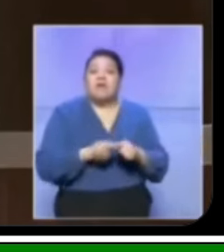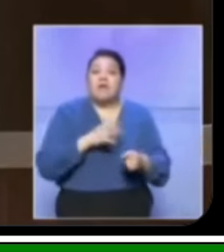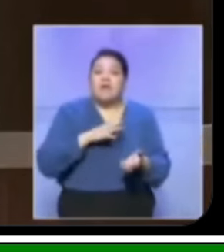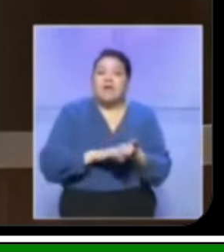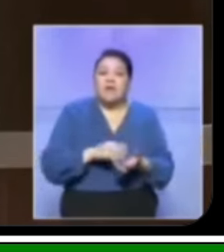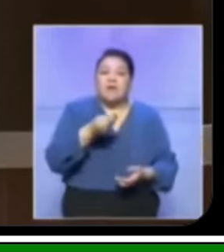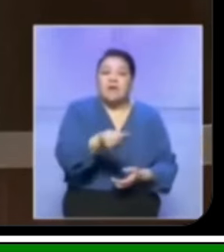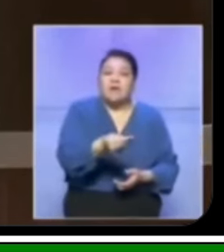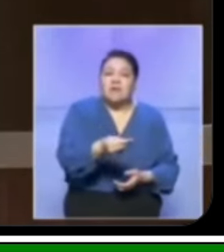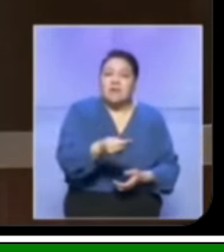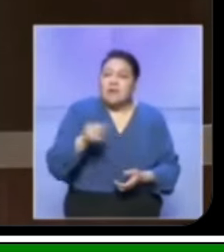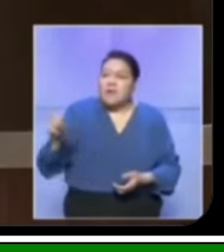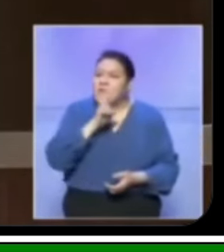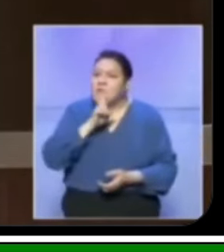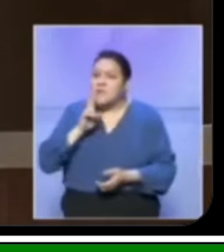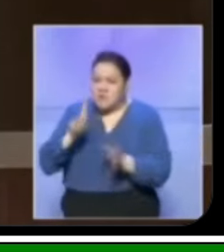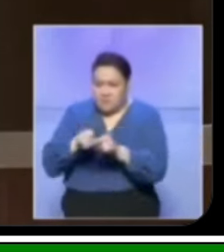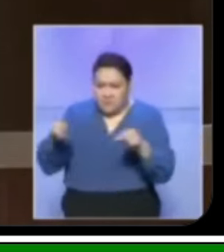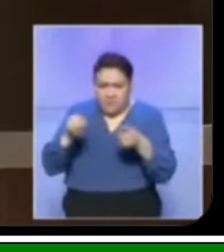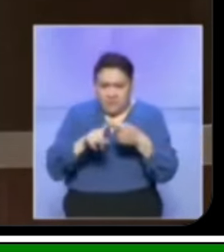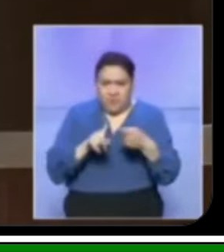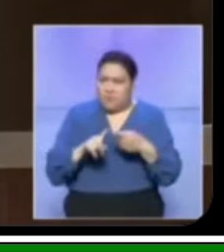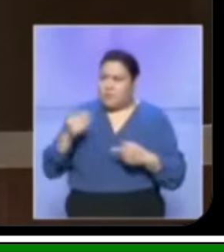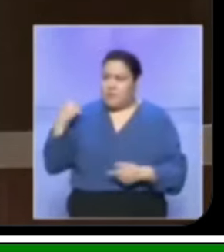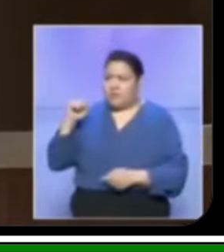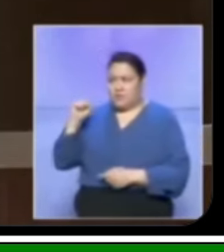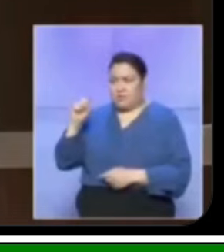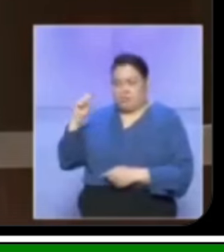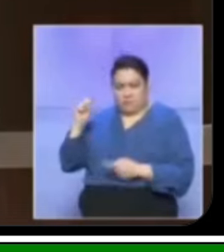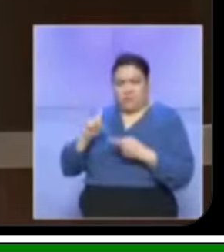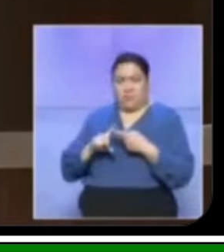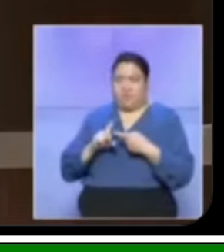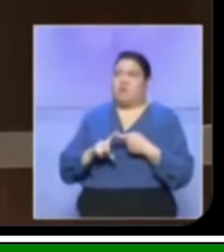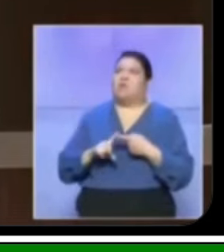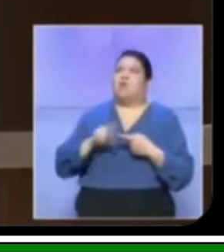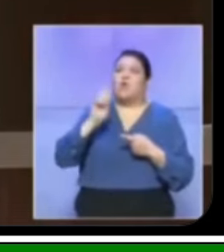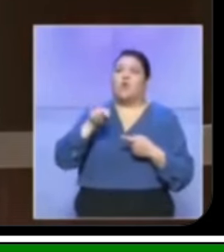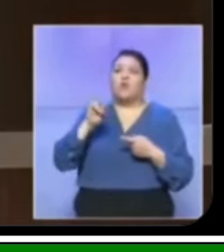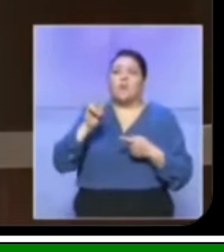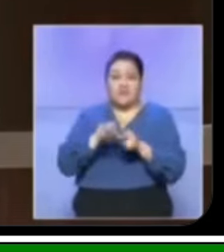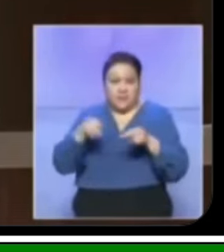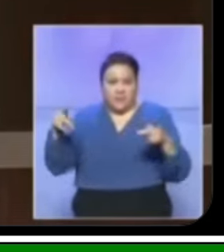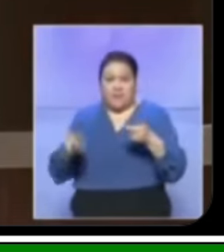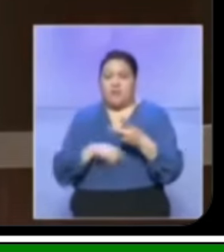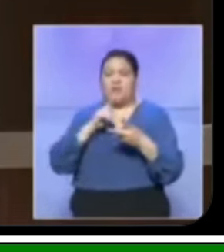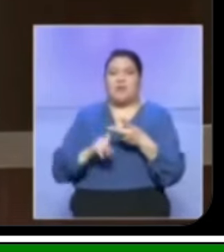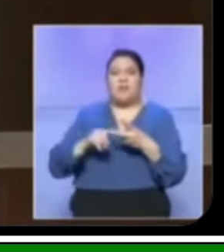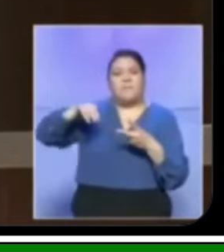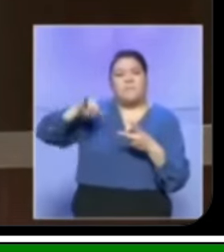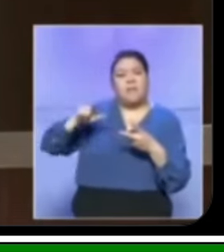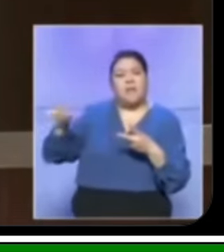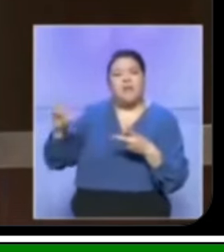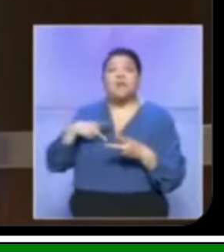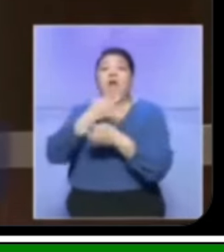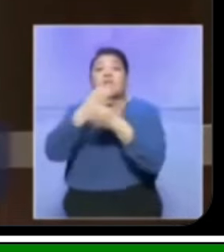Lo tuvieron 2 medios, el Universal desde el fin de semana, Milenio ayer diciendo además que tiene en